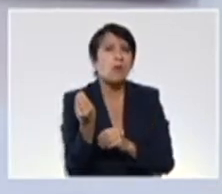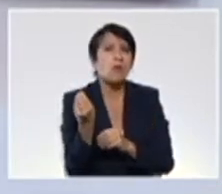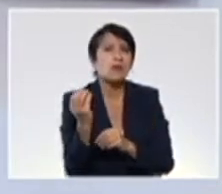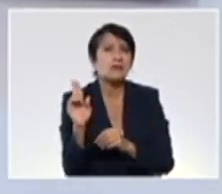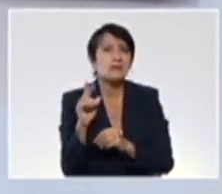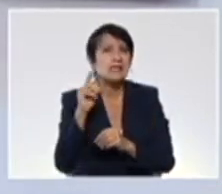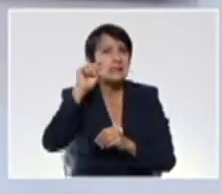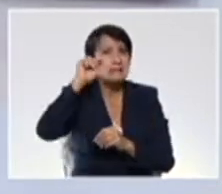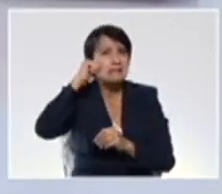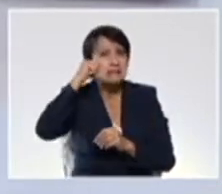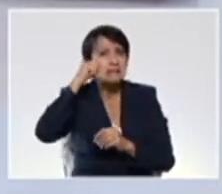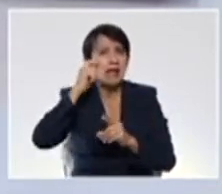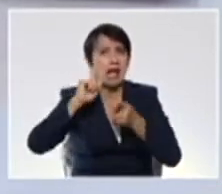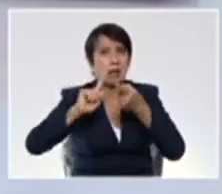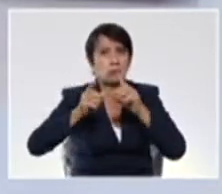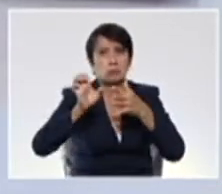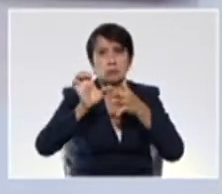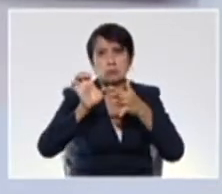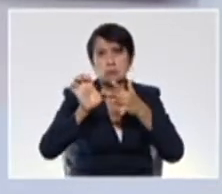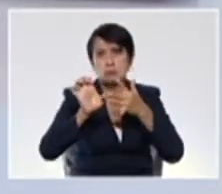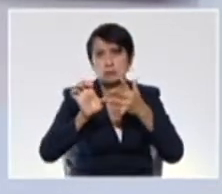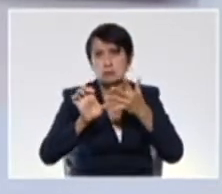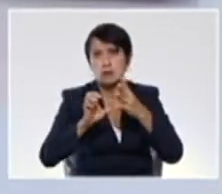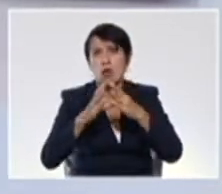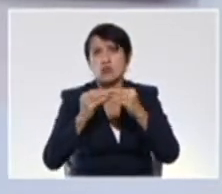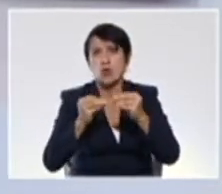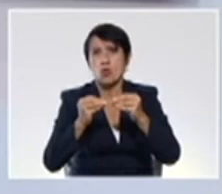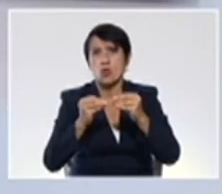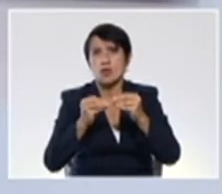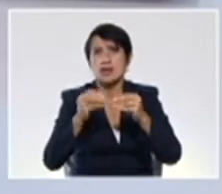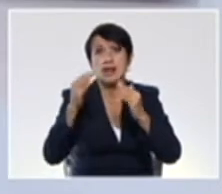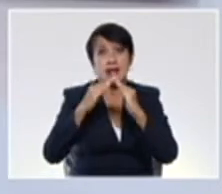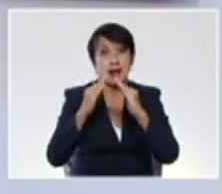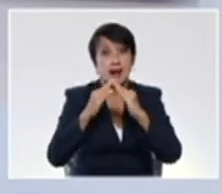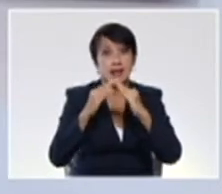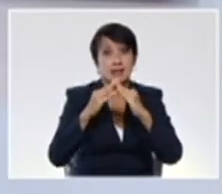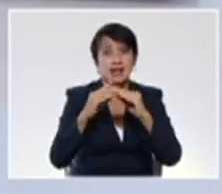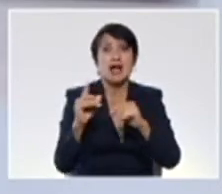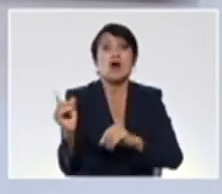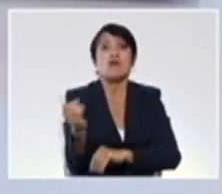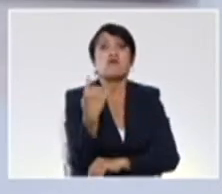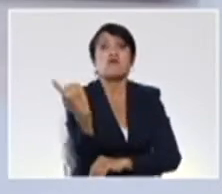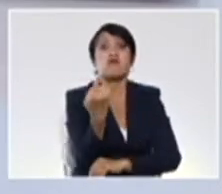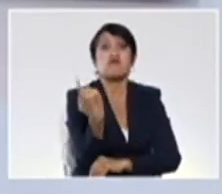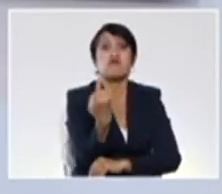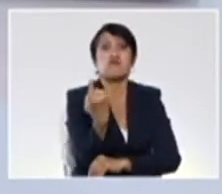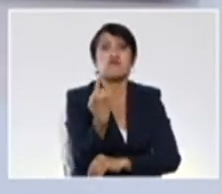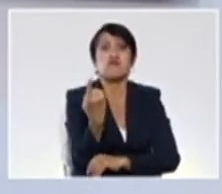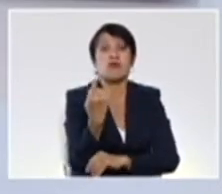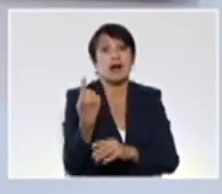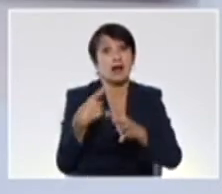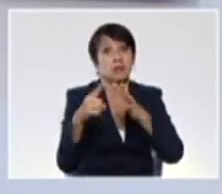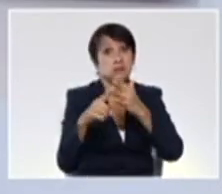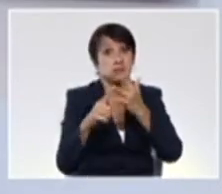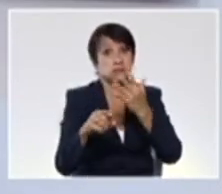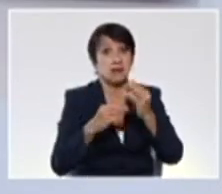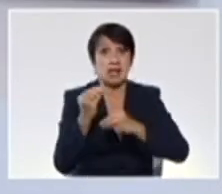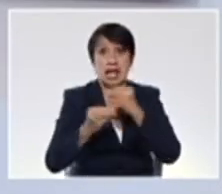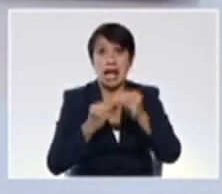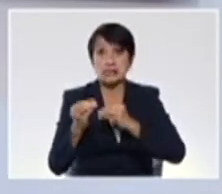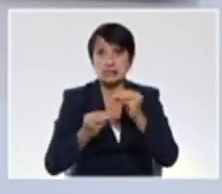recordar ciertos tipos, porque lo que más predomina en nuestras casas es la licuadora, pero para cada tipo de cosa que yo vaya a